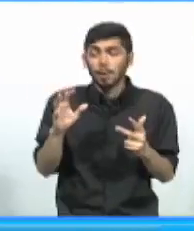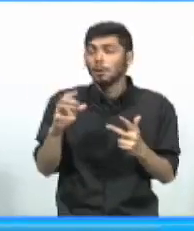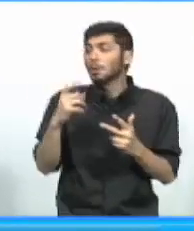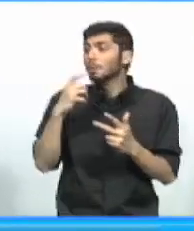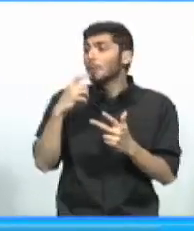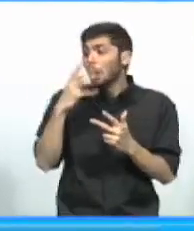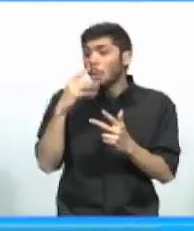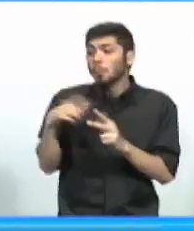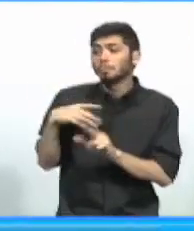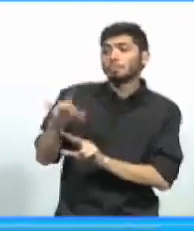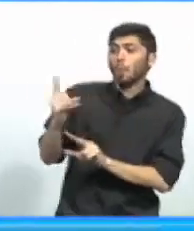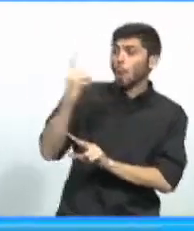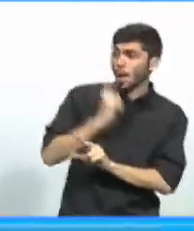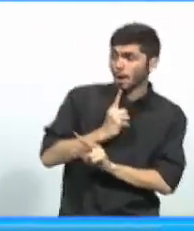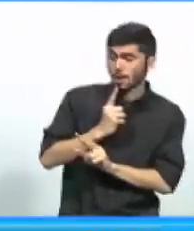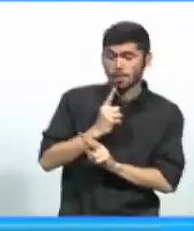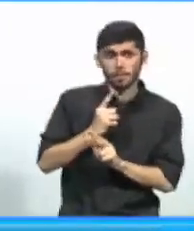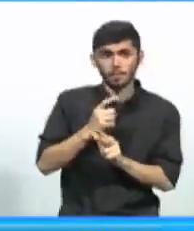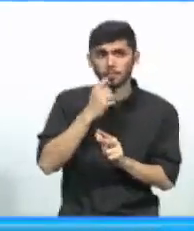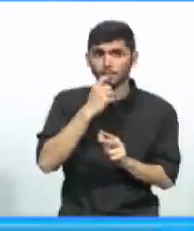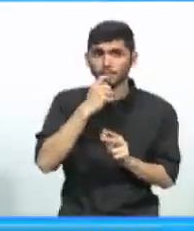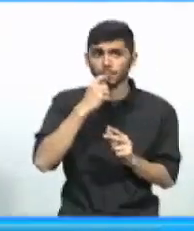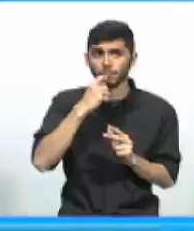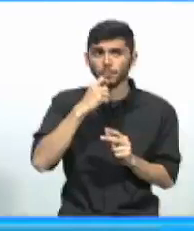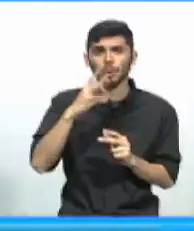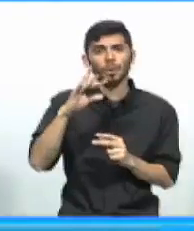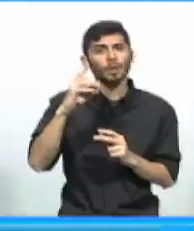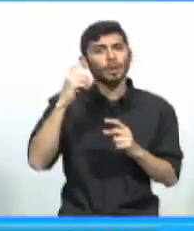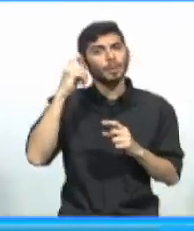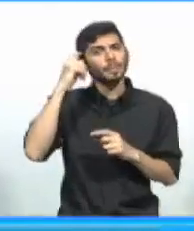a causar pesadillas igual que a mí. A ver, ¿dale? Sí. Acá tenemos a Diego en el 94.